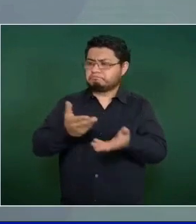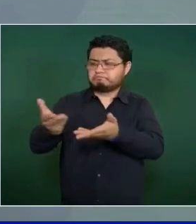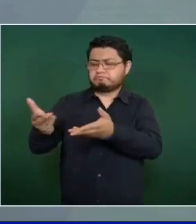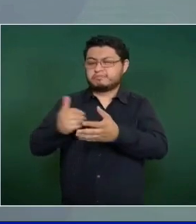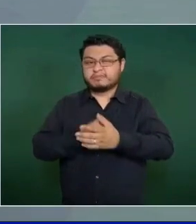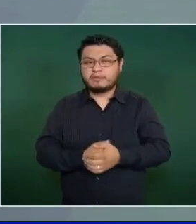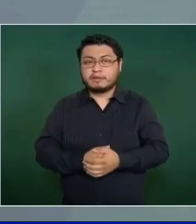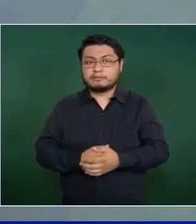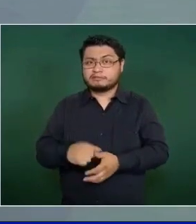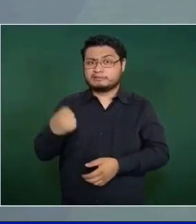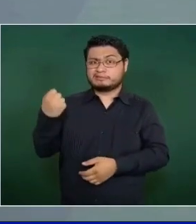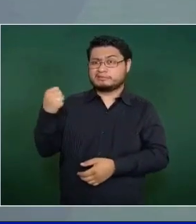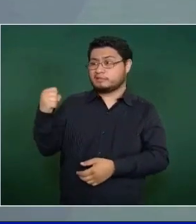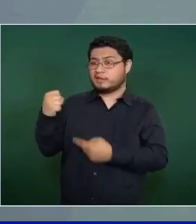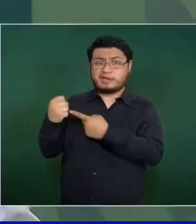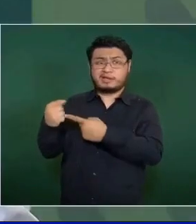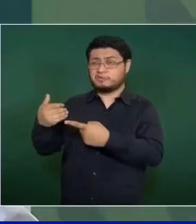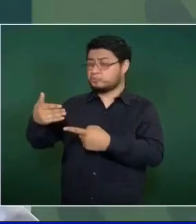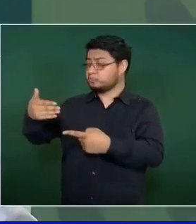siglos.